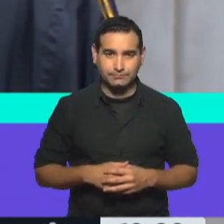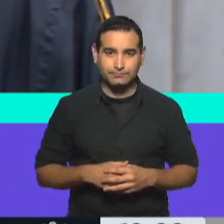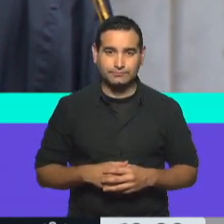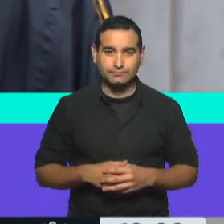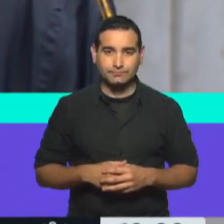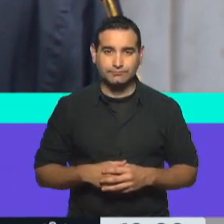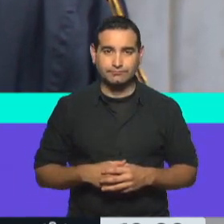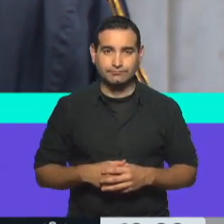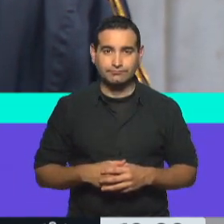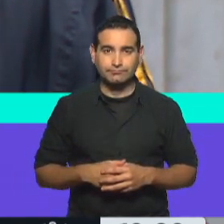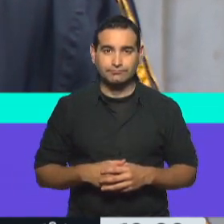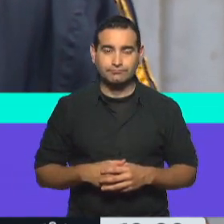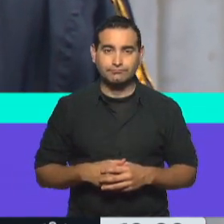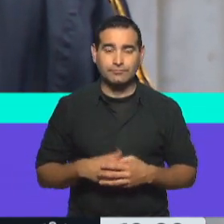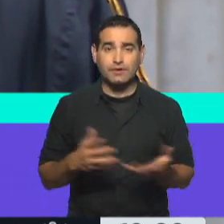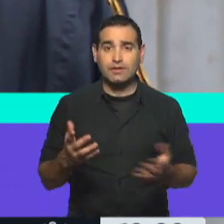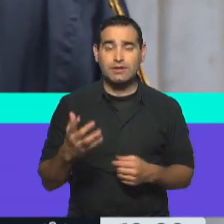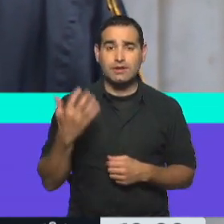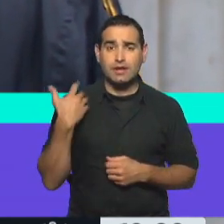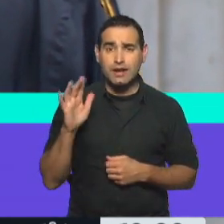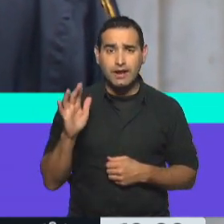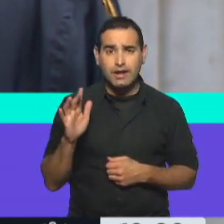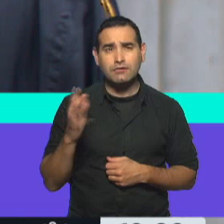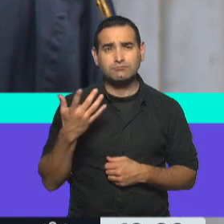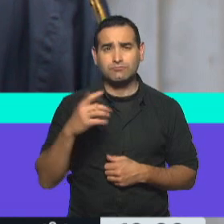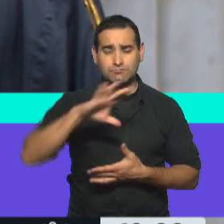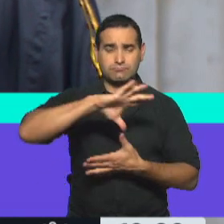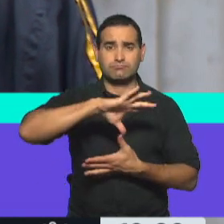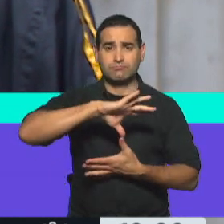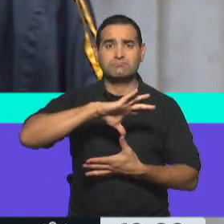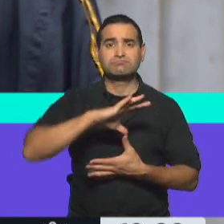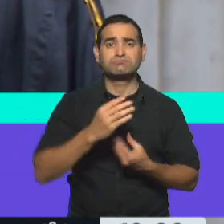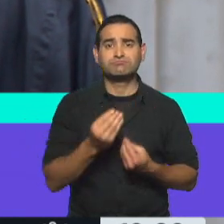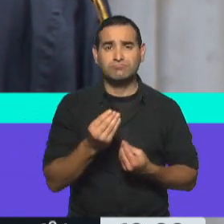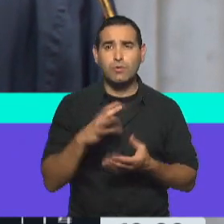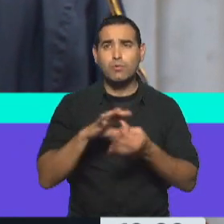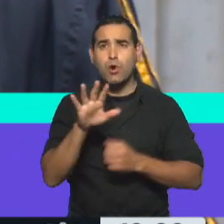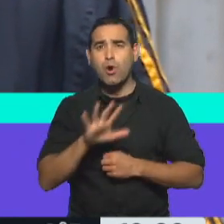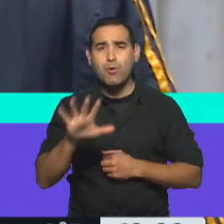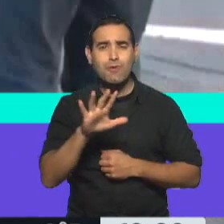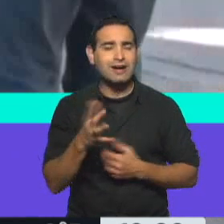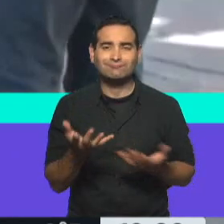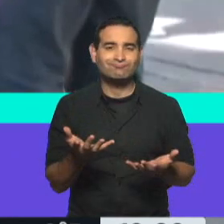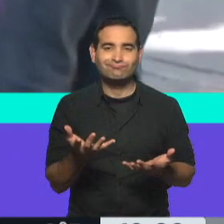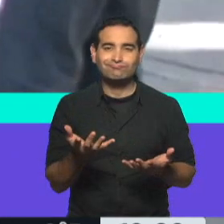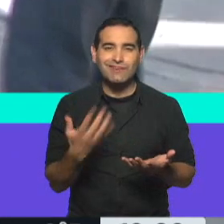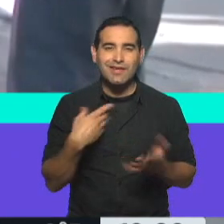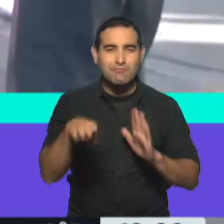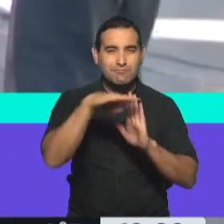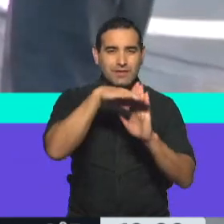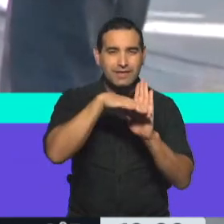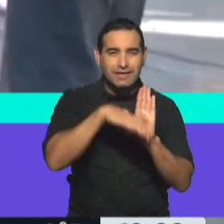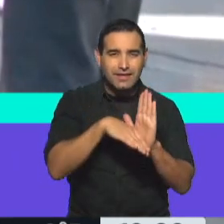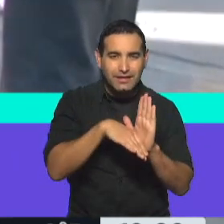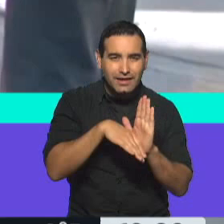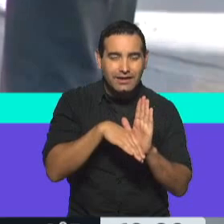El balance global, yo diría de todo Occidente, es que no se pudieron tomar las mismas medidas